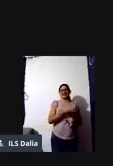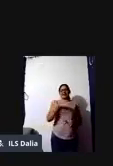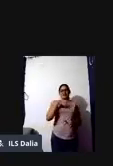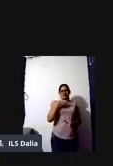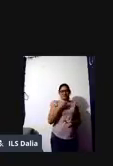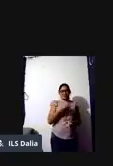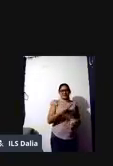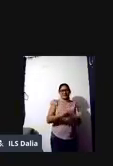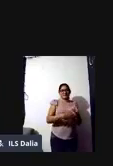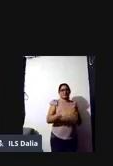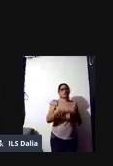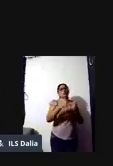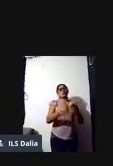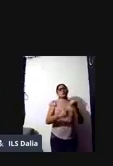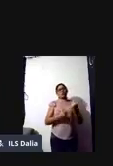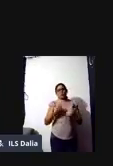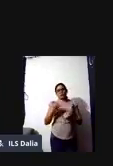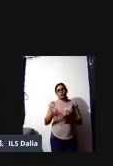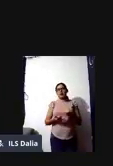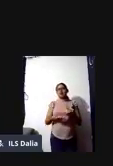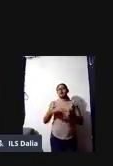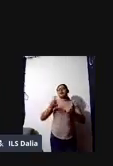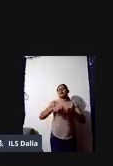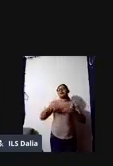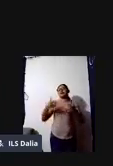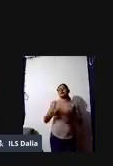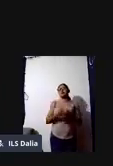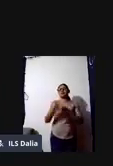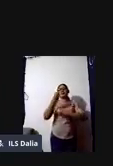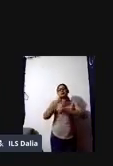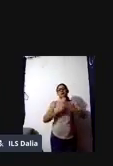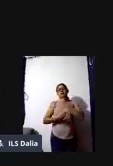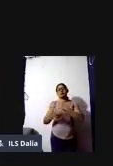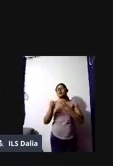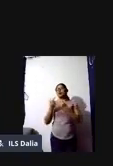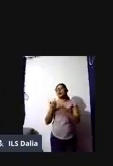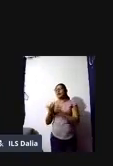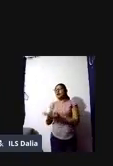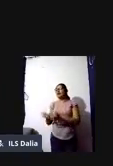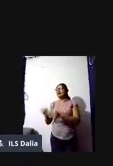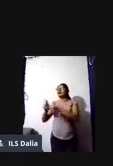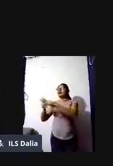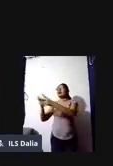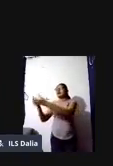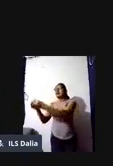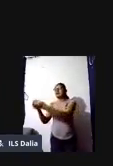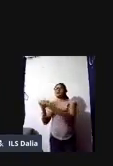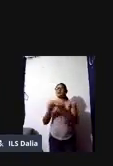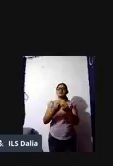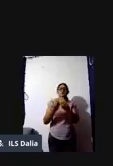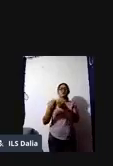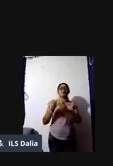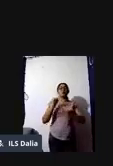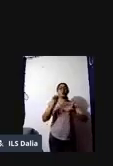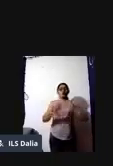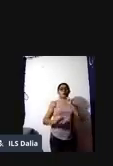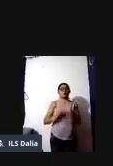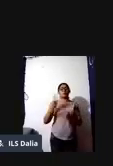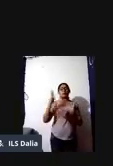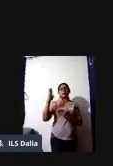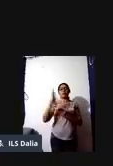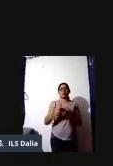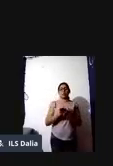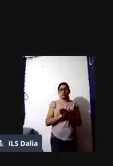de vamos a jugar, vamos a sentarnos a comer, vamos a sentarnos acá, vamos a sentarnos allá. ¿Qué está pasando un poco? Bueno, pues que